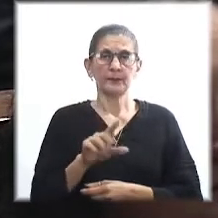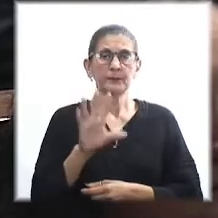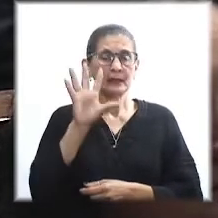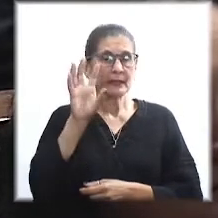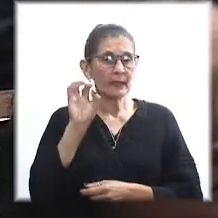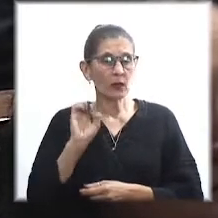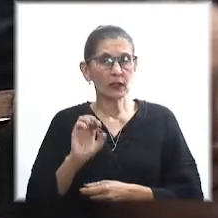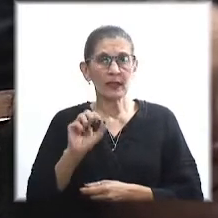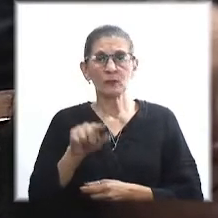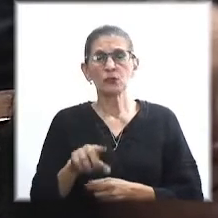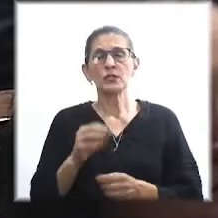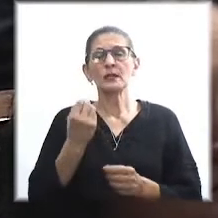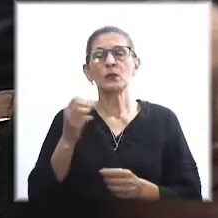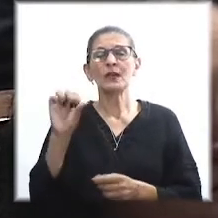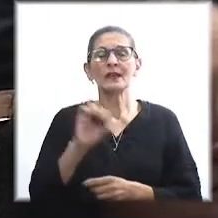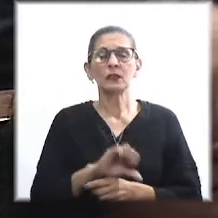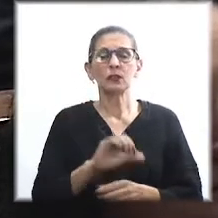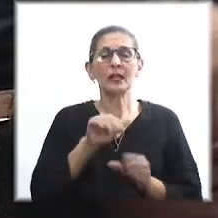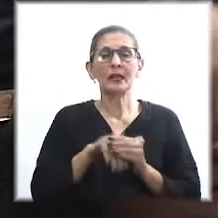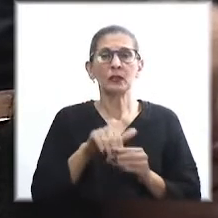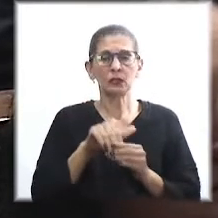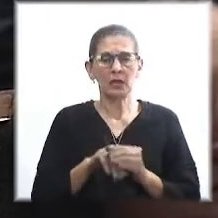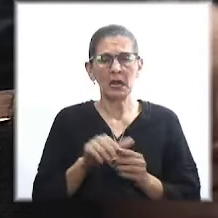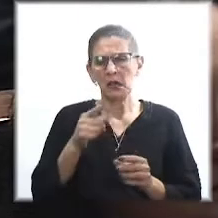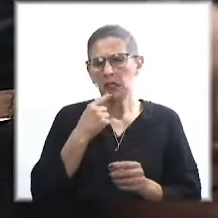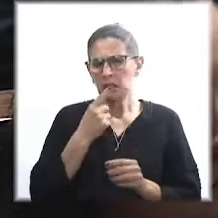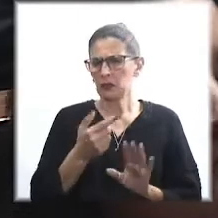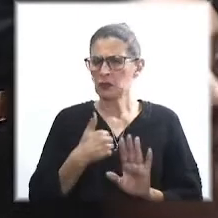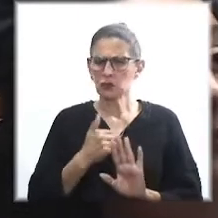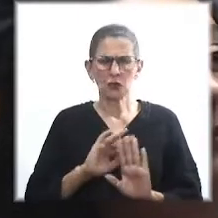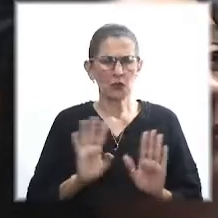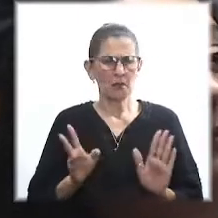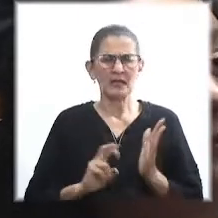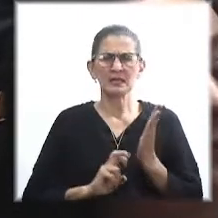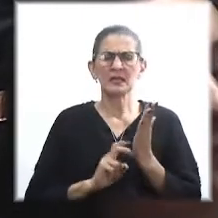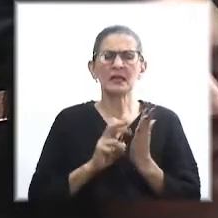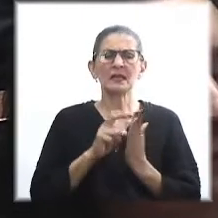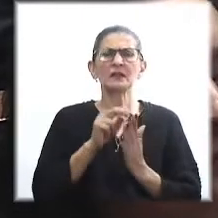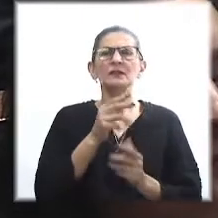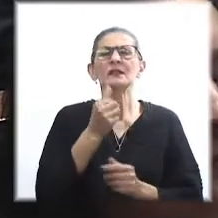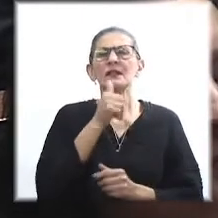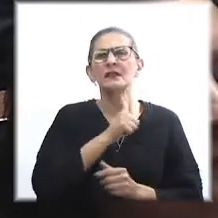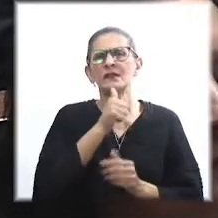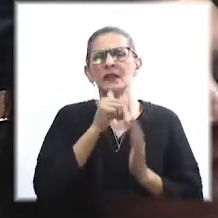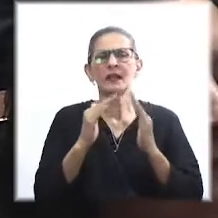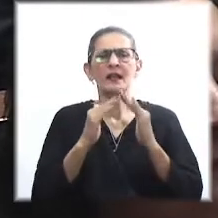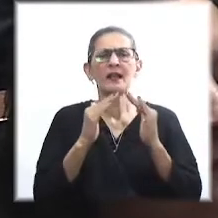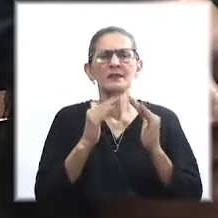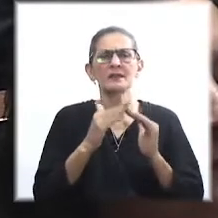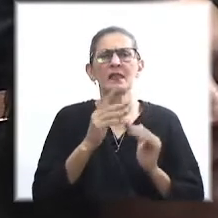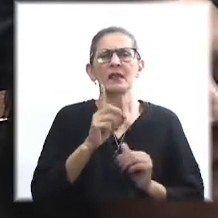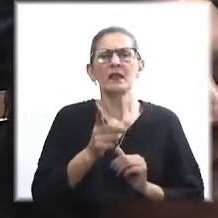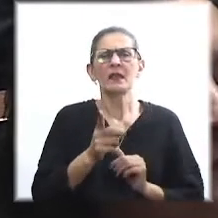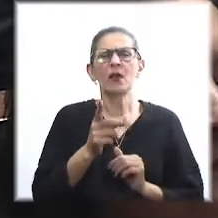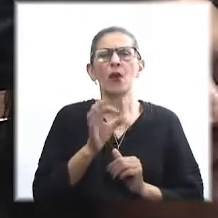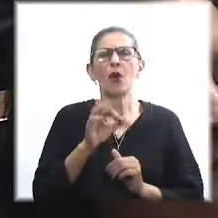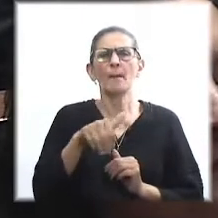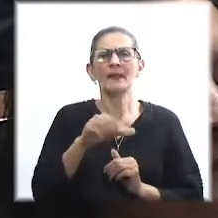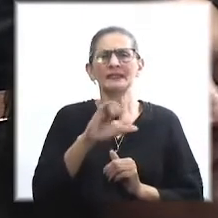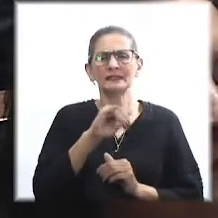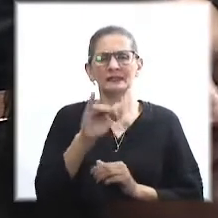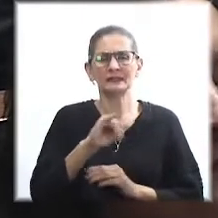de derrota electoral prometió no subir más la escalera de la vieja casona de la calle Juan Carlos Gómez. Pero cuando